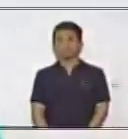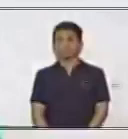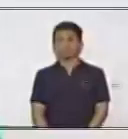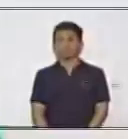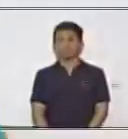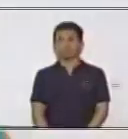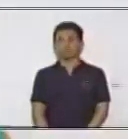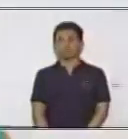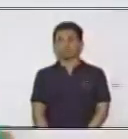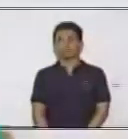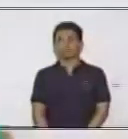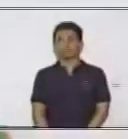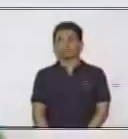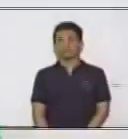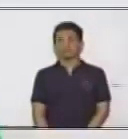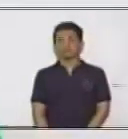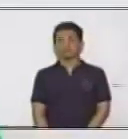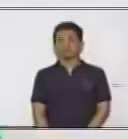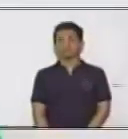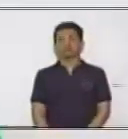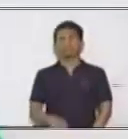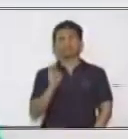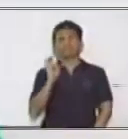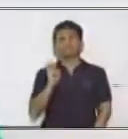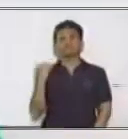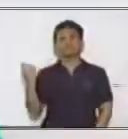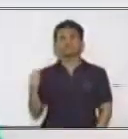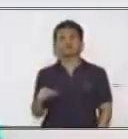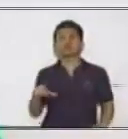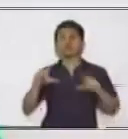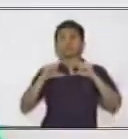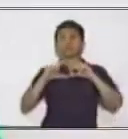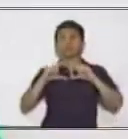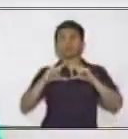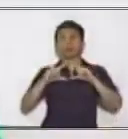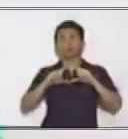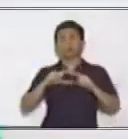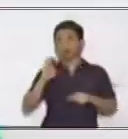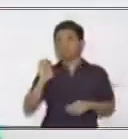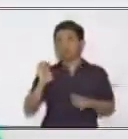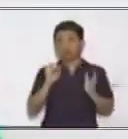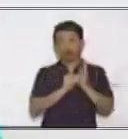Ese va a ser el triángulo equilátero entonces.